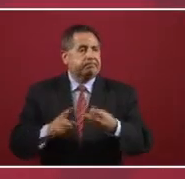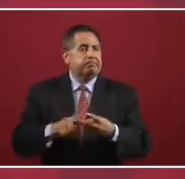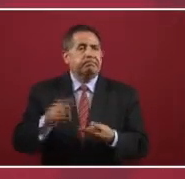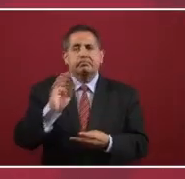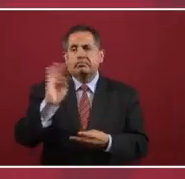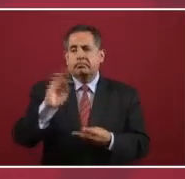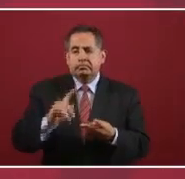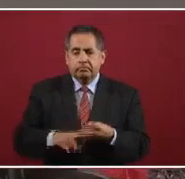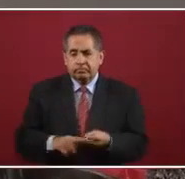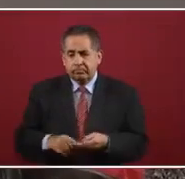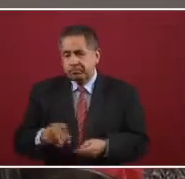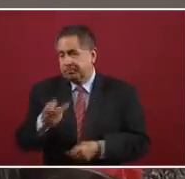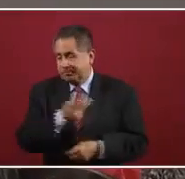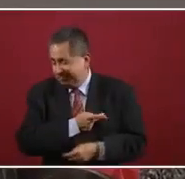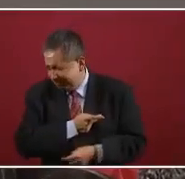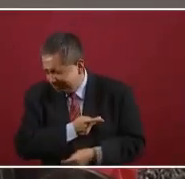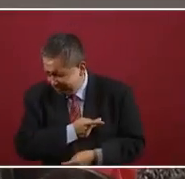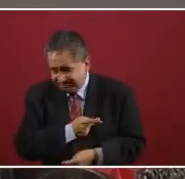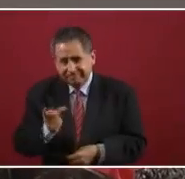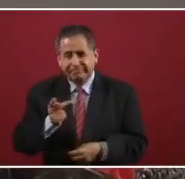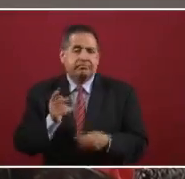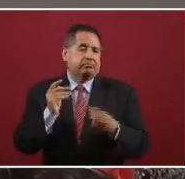porque es pobre,